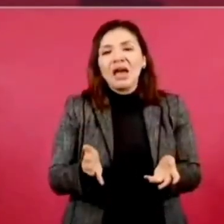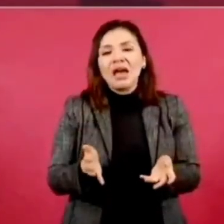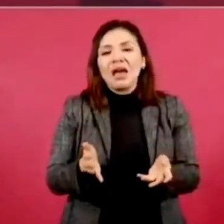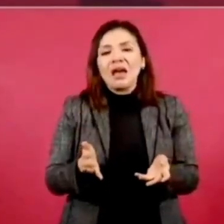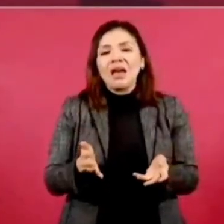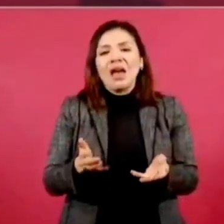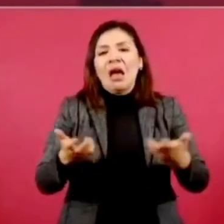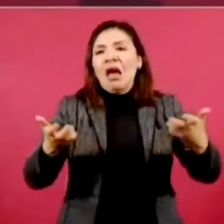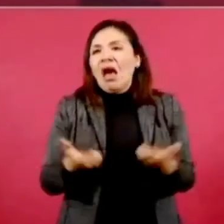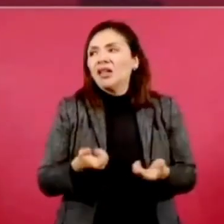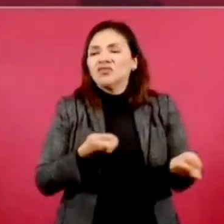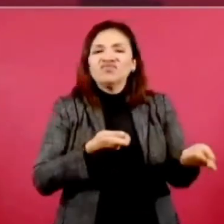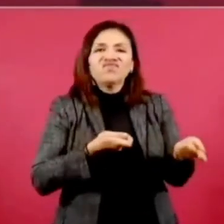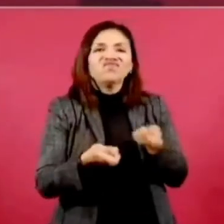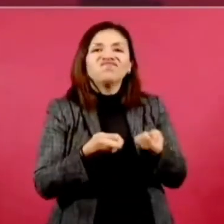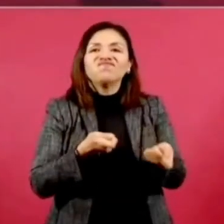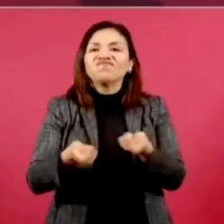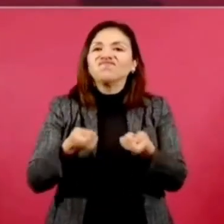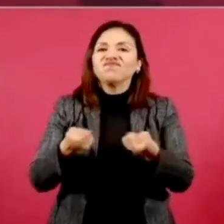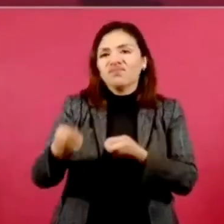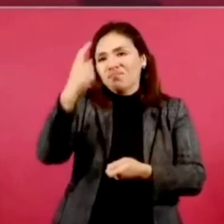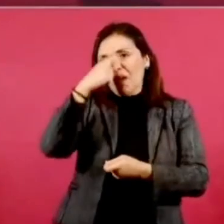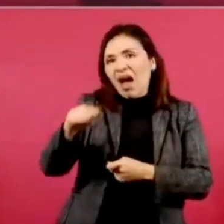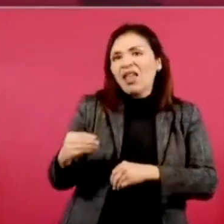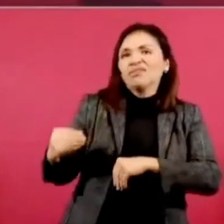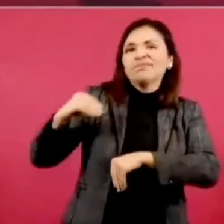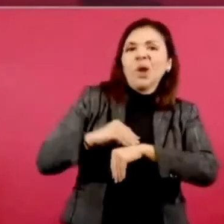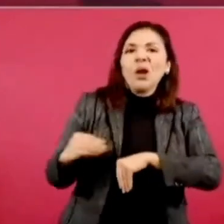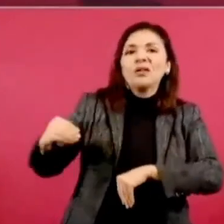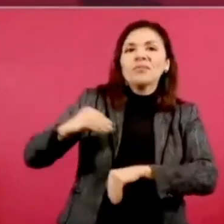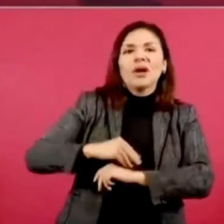lleva a cabo toda la política de privatización